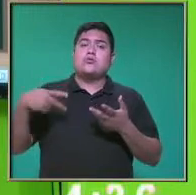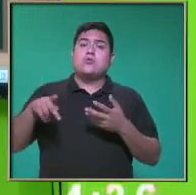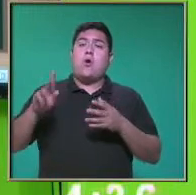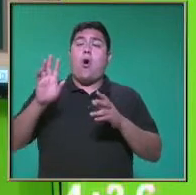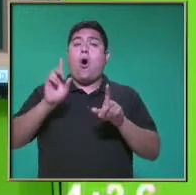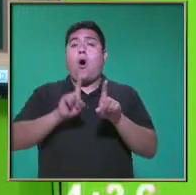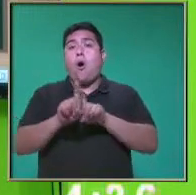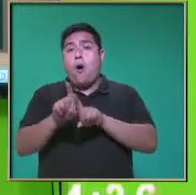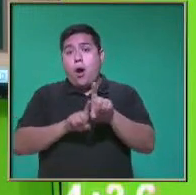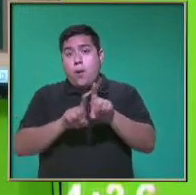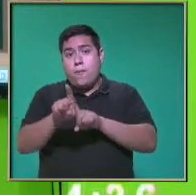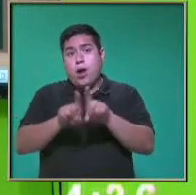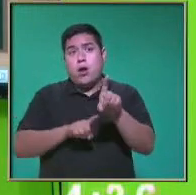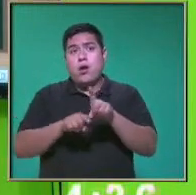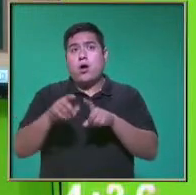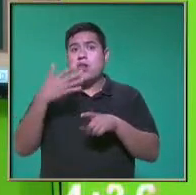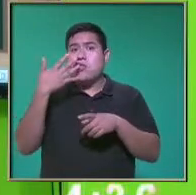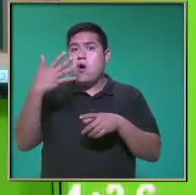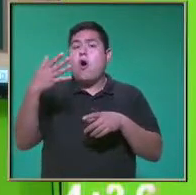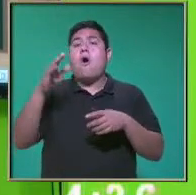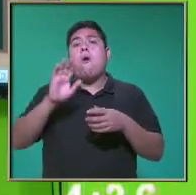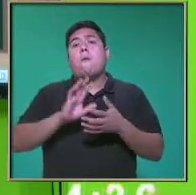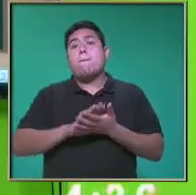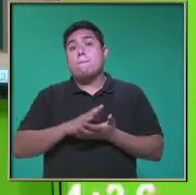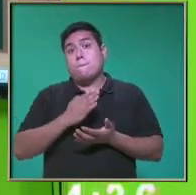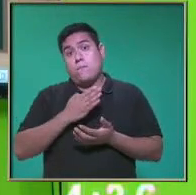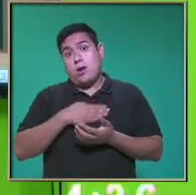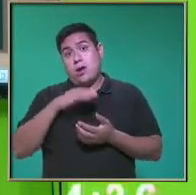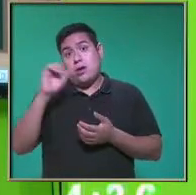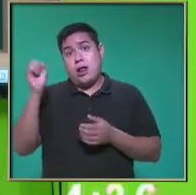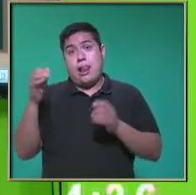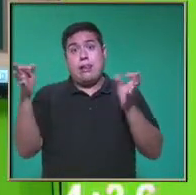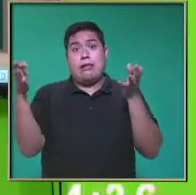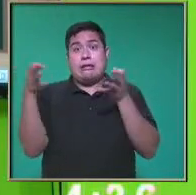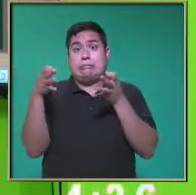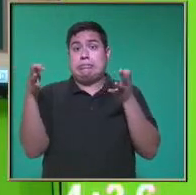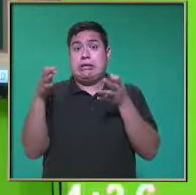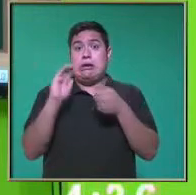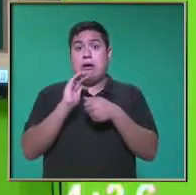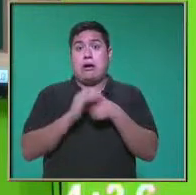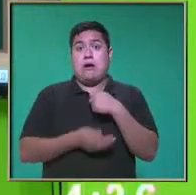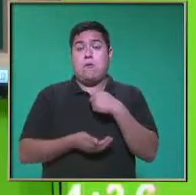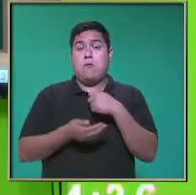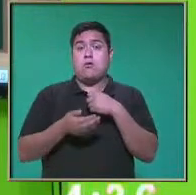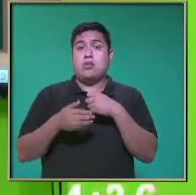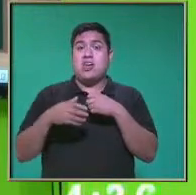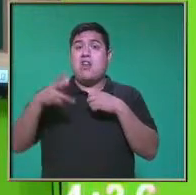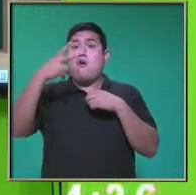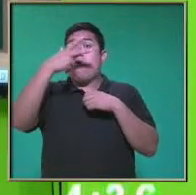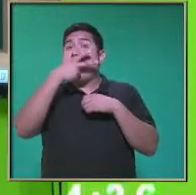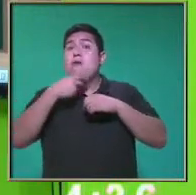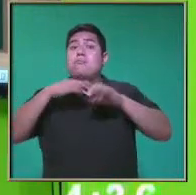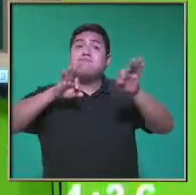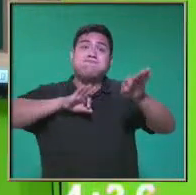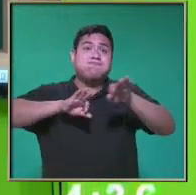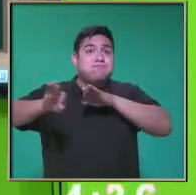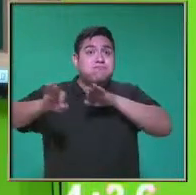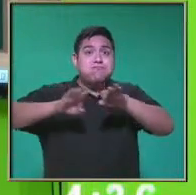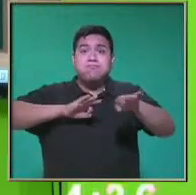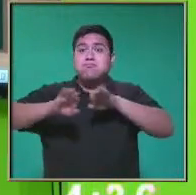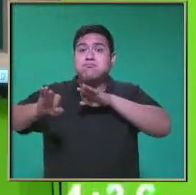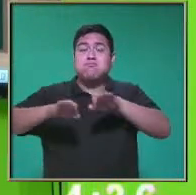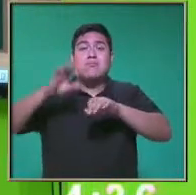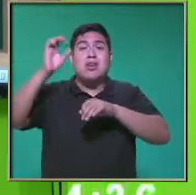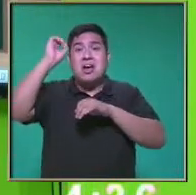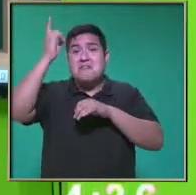exclaimed, what good luck! Dice, el invierno había pasado y el granjero había estado trabajando sin ningún